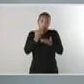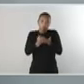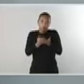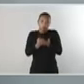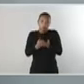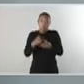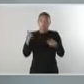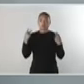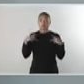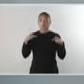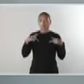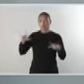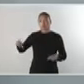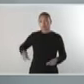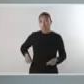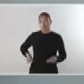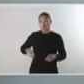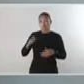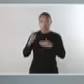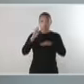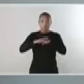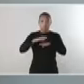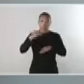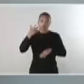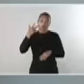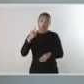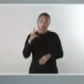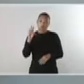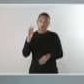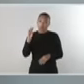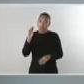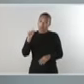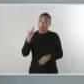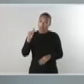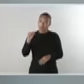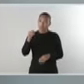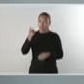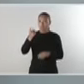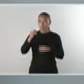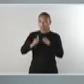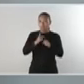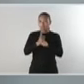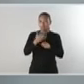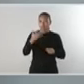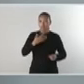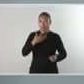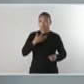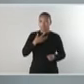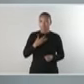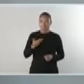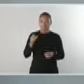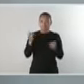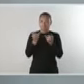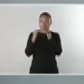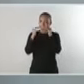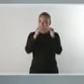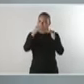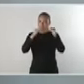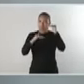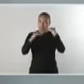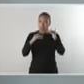nos han gobernado desde hace más de 86 años los tienen en la desigualdad